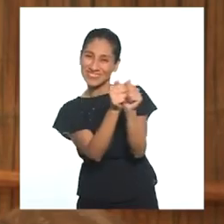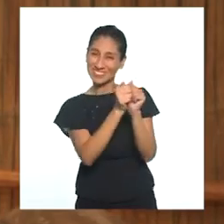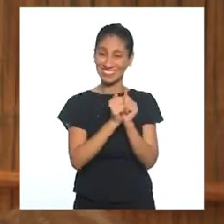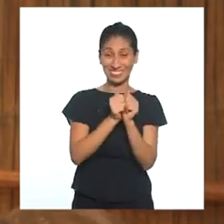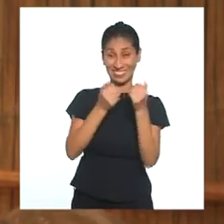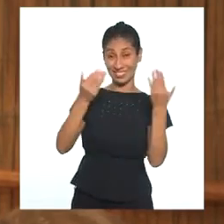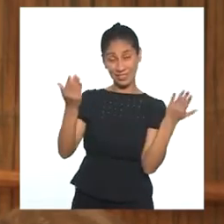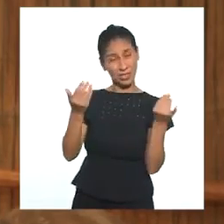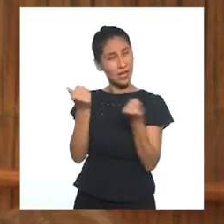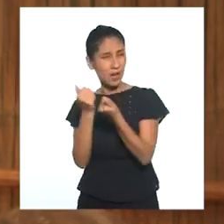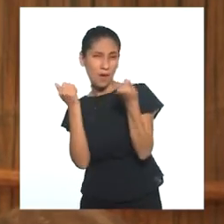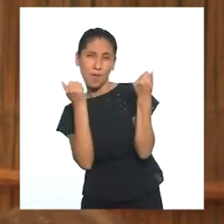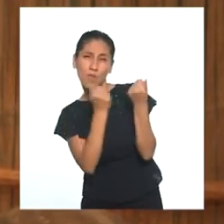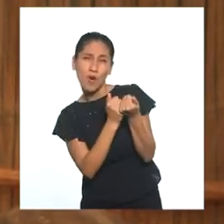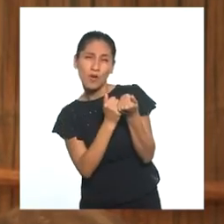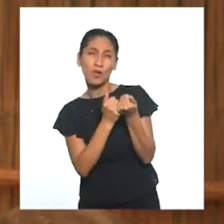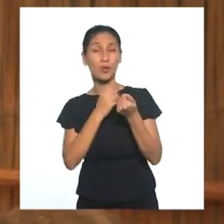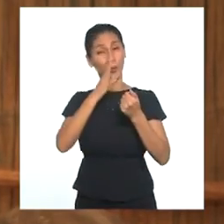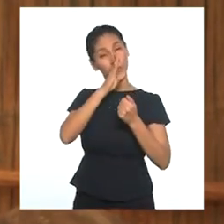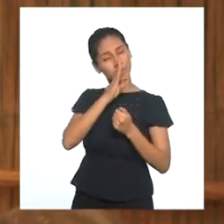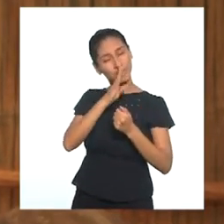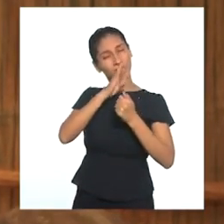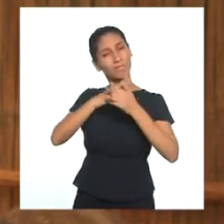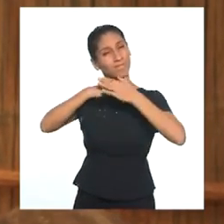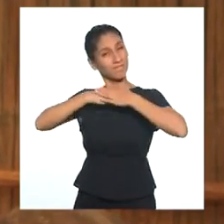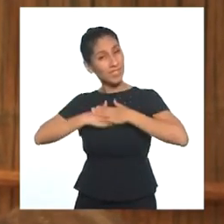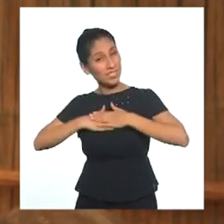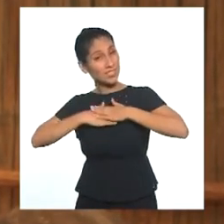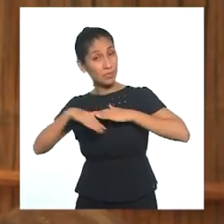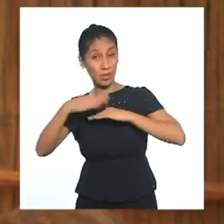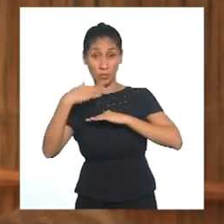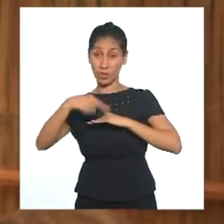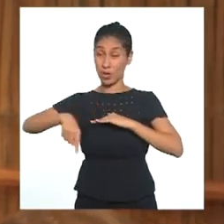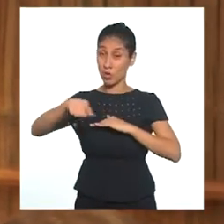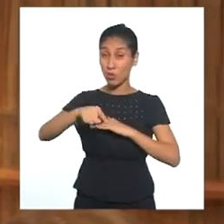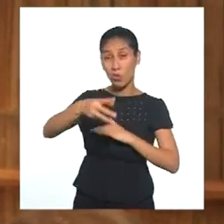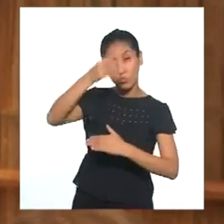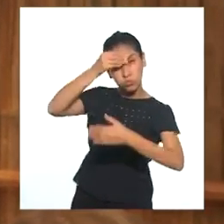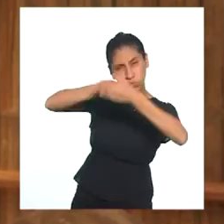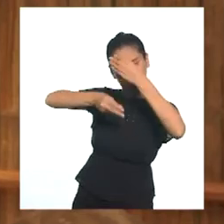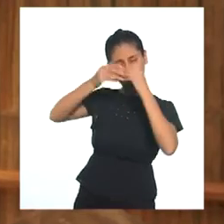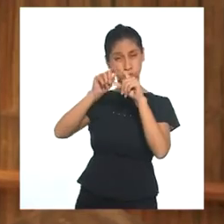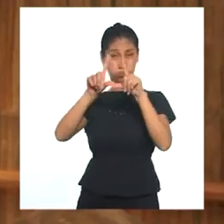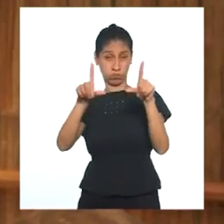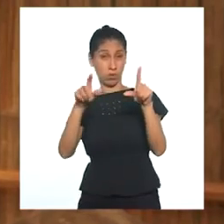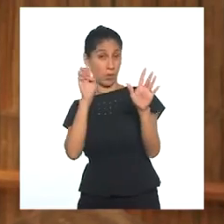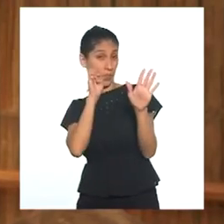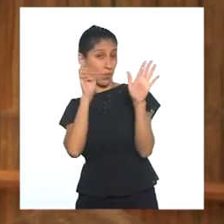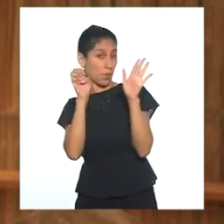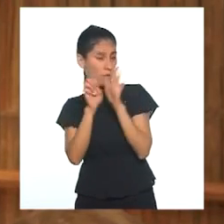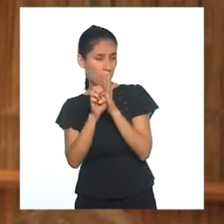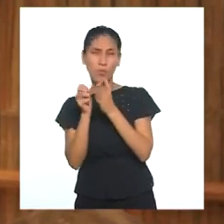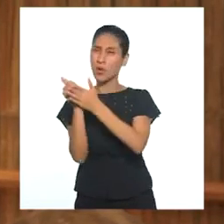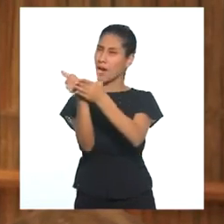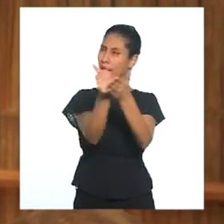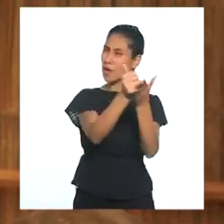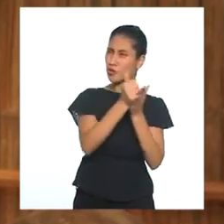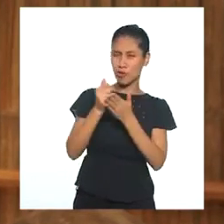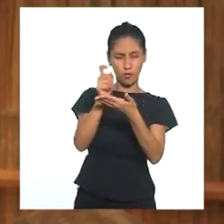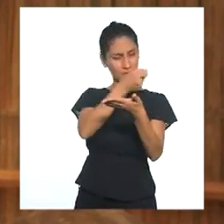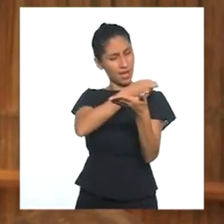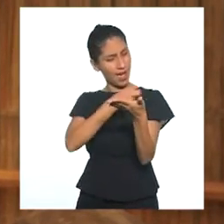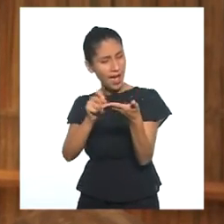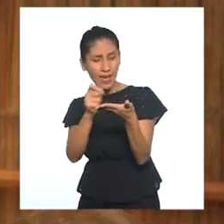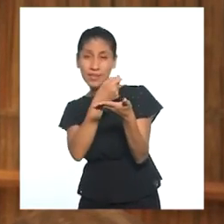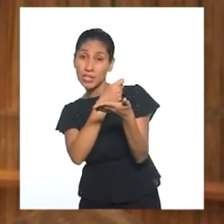acompañados. Apóyenlos con mucha paciencia para que logren sus aprendizajes. Por ejemplo, ayúdenlos a